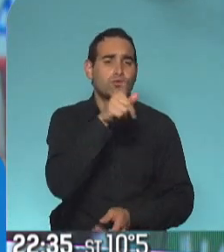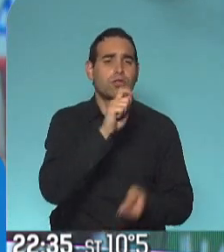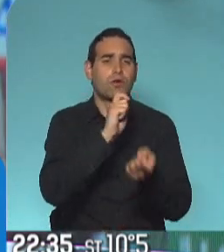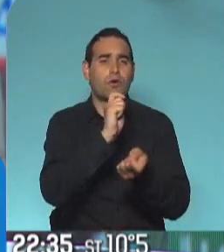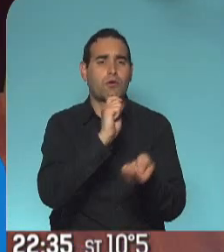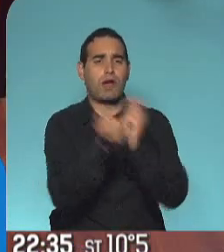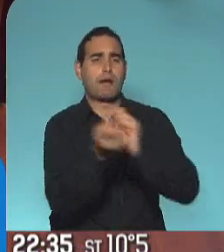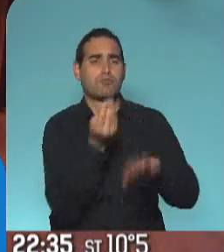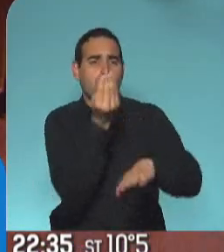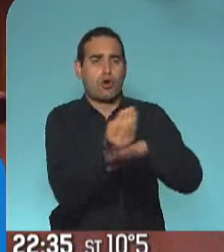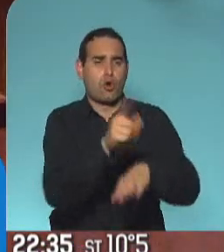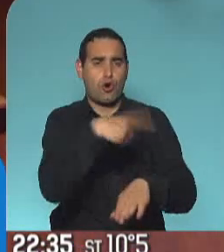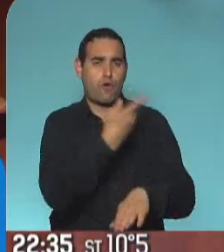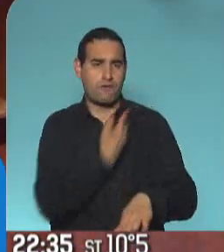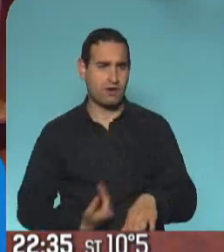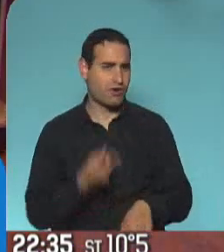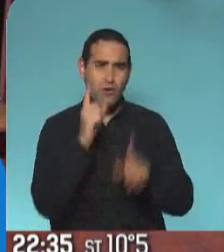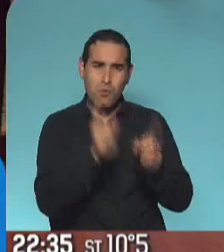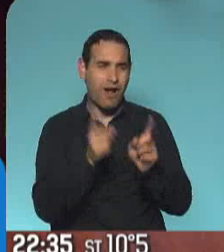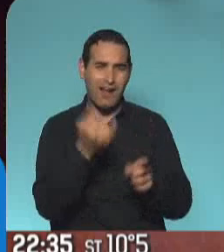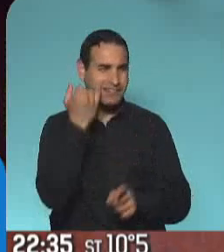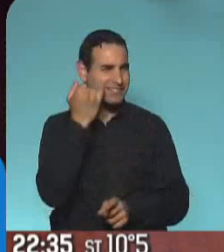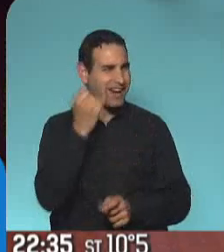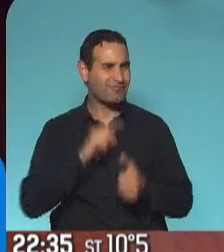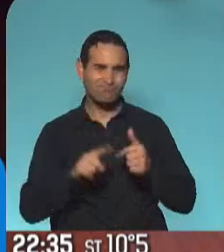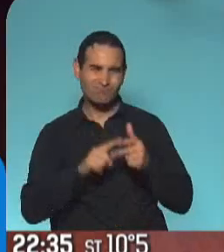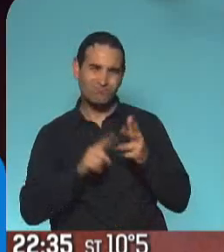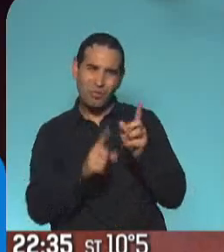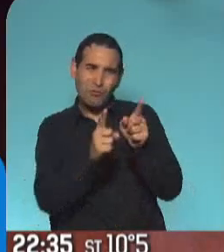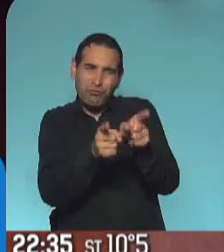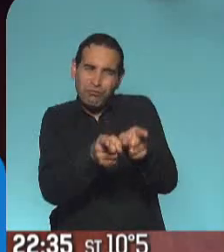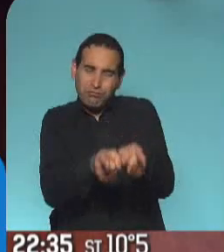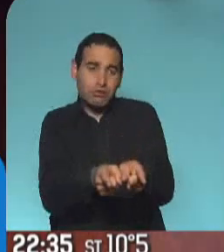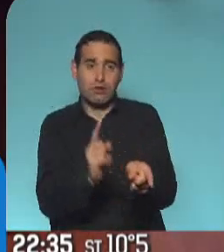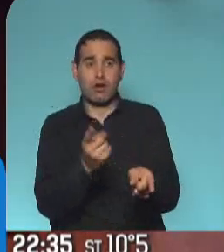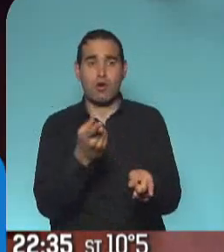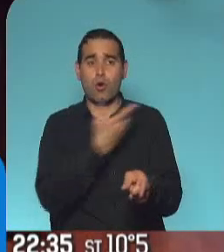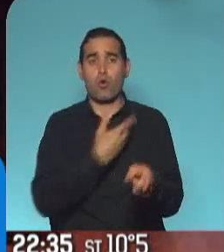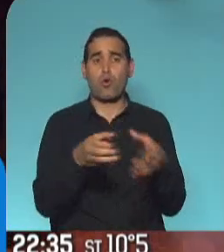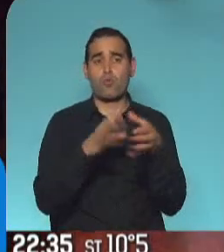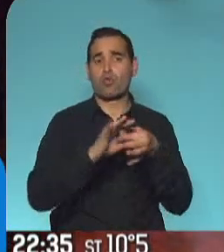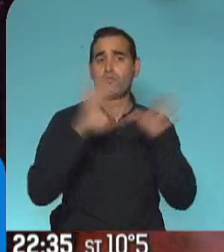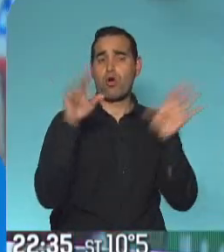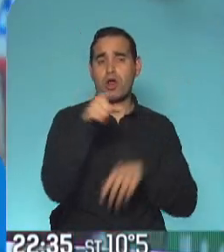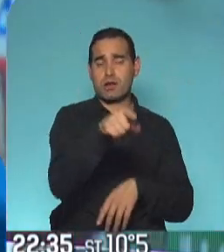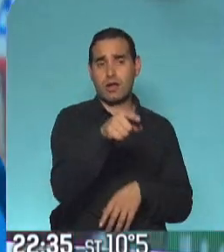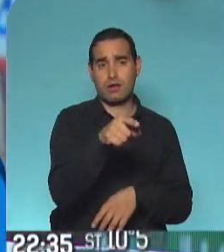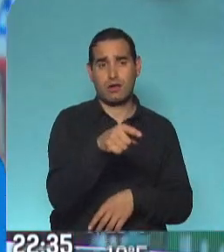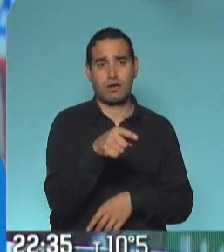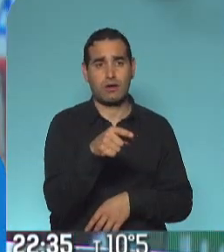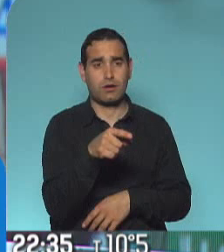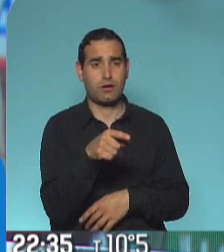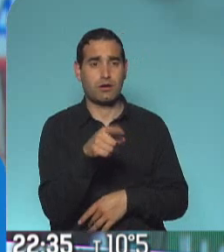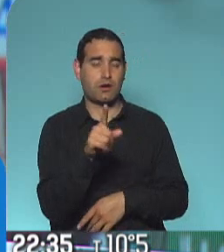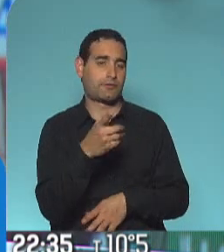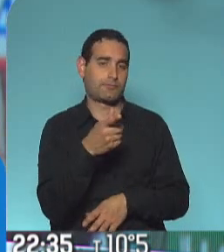los demócratas, ya hay muchos elementos de política bipartidista, ¿no? Y no necesariamente los demócratas auguren, como en algunos casos en el